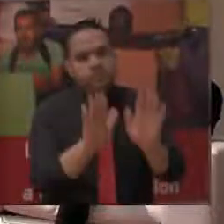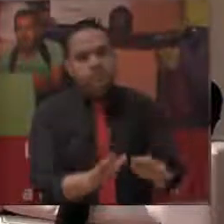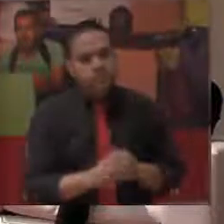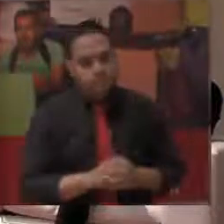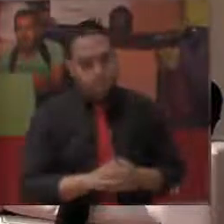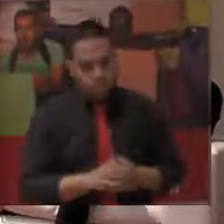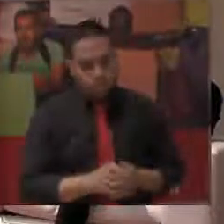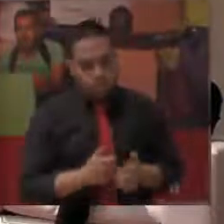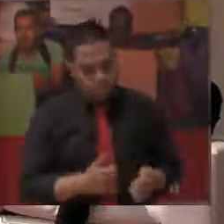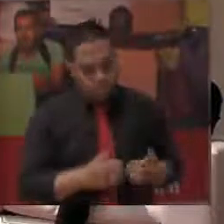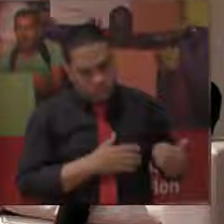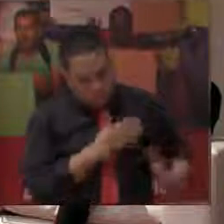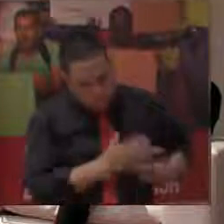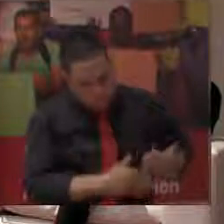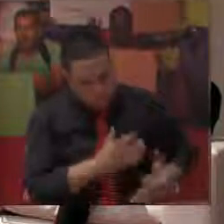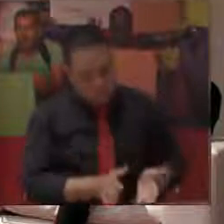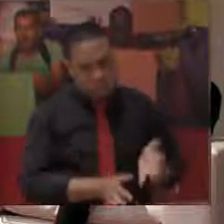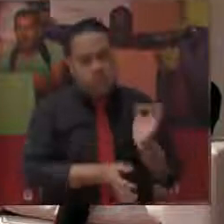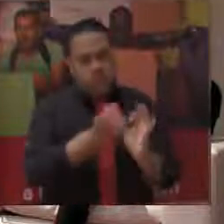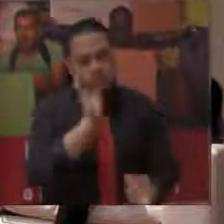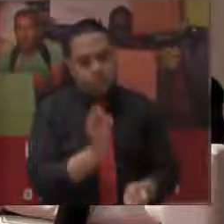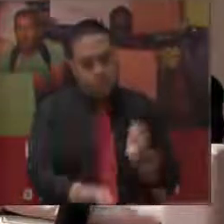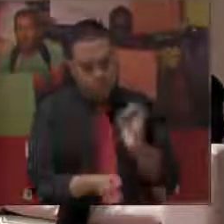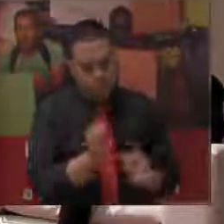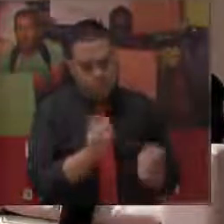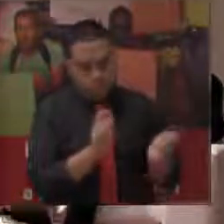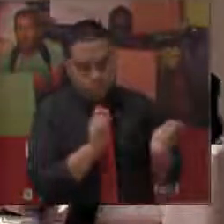a buen término, todo este proceso de justicia transicional.